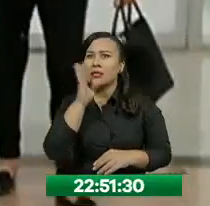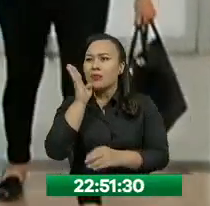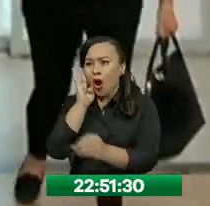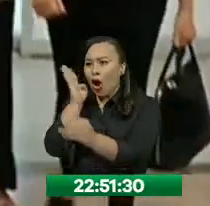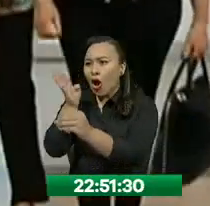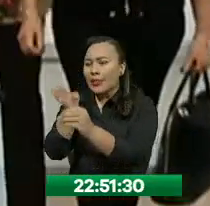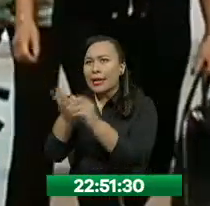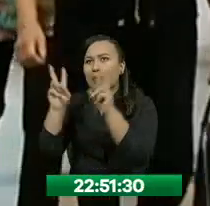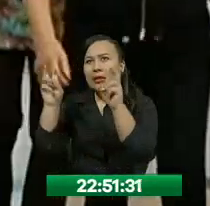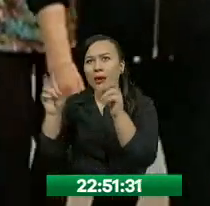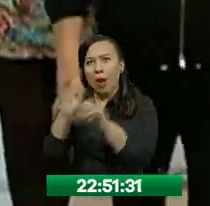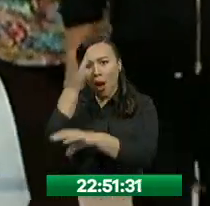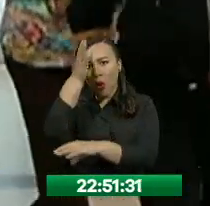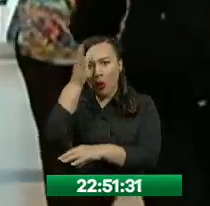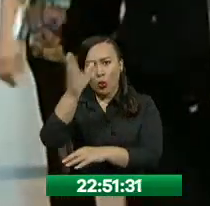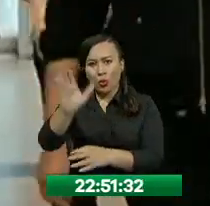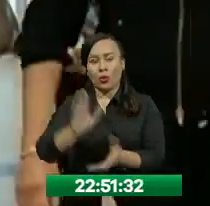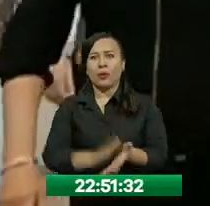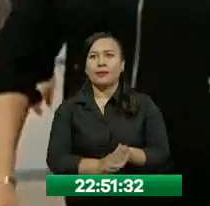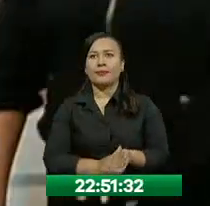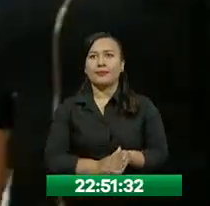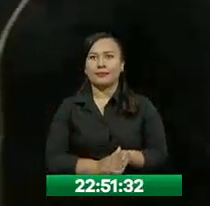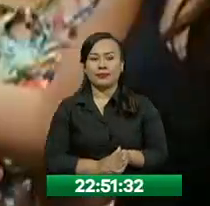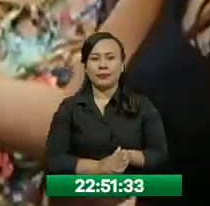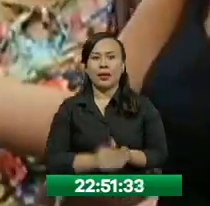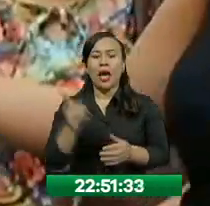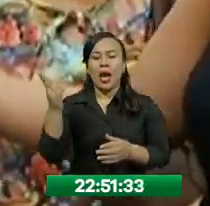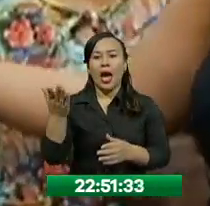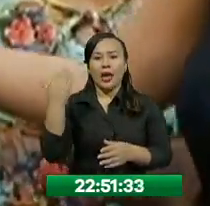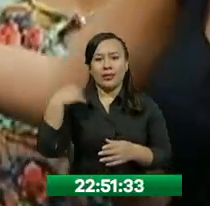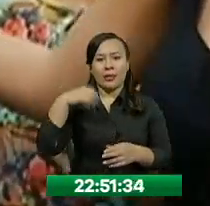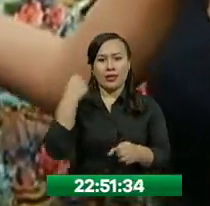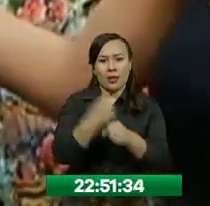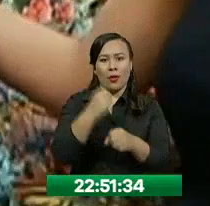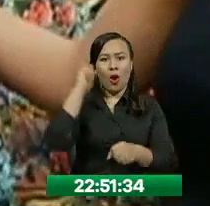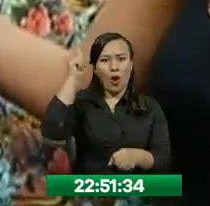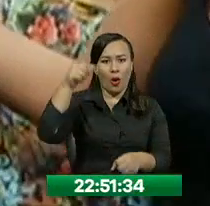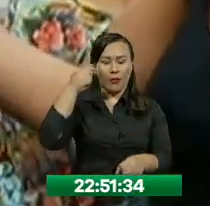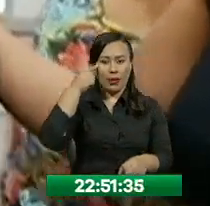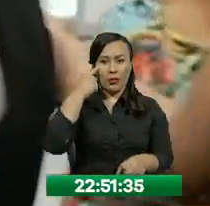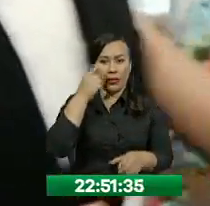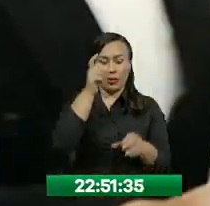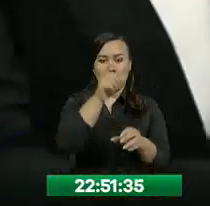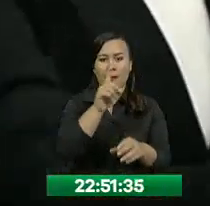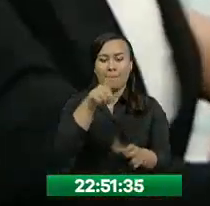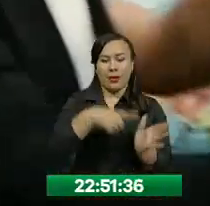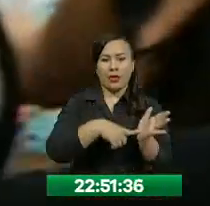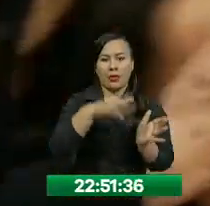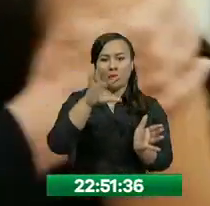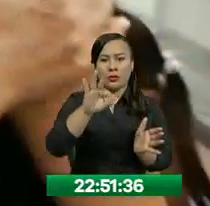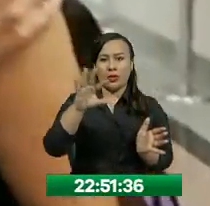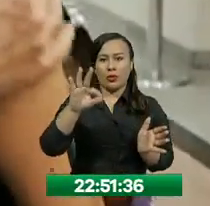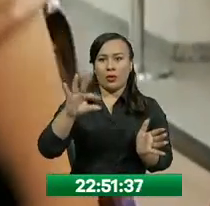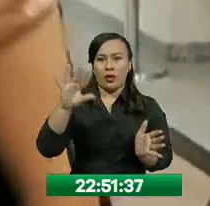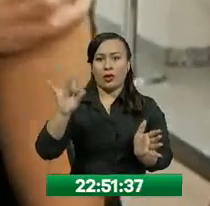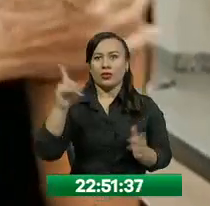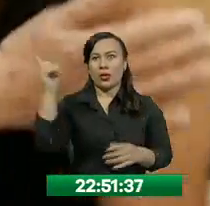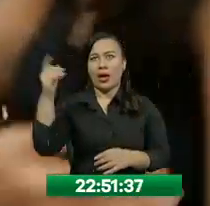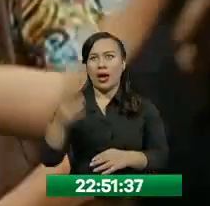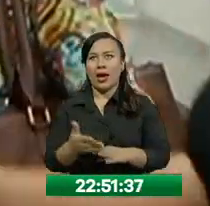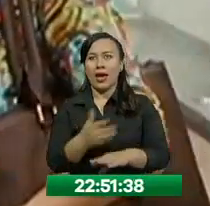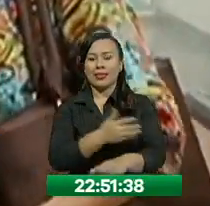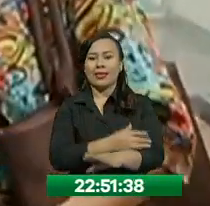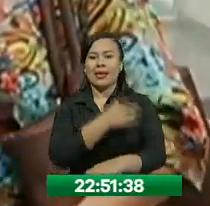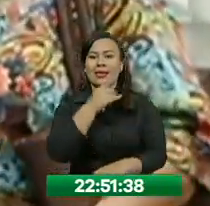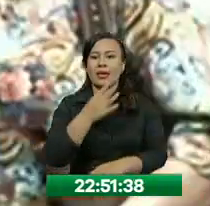un contenido cultural. Llegó a la gobernación en 1988, tras ser designada al cargo por el presidente de